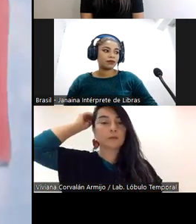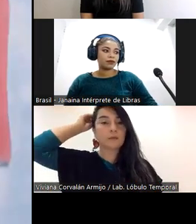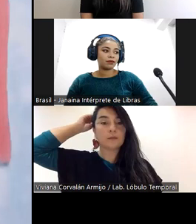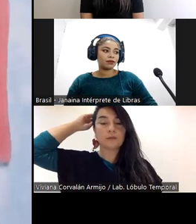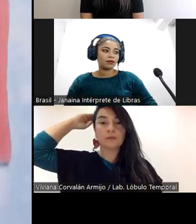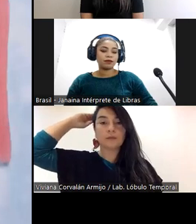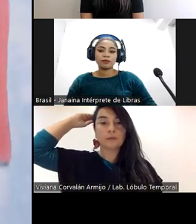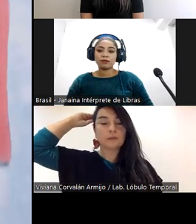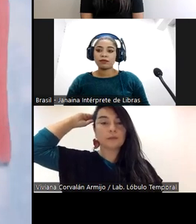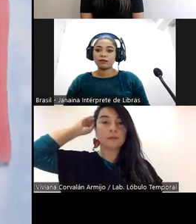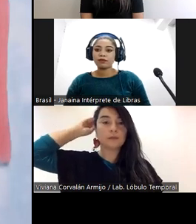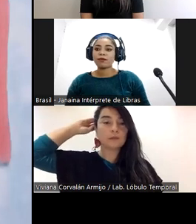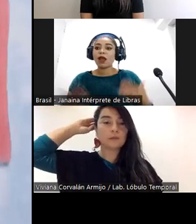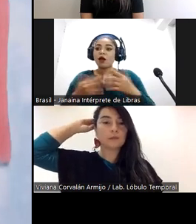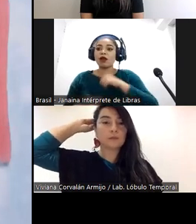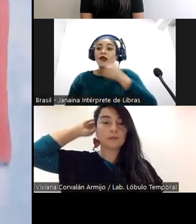Aquí hay otro.